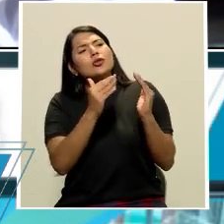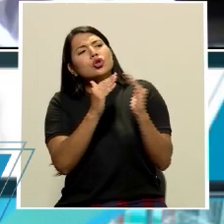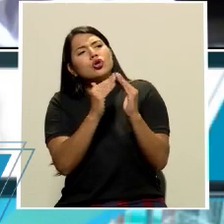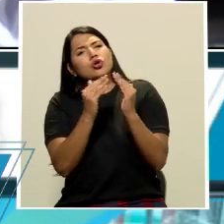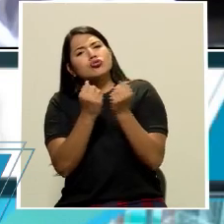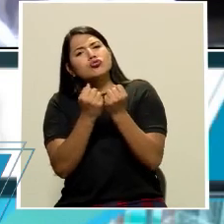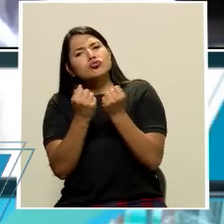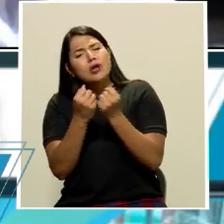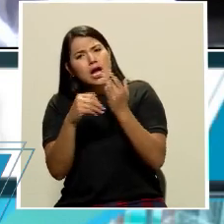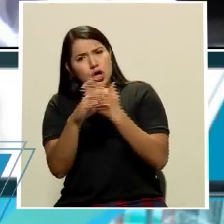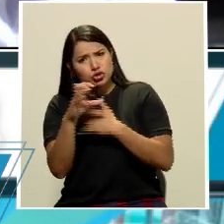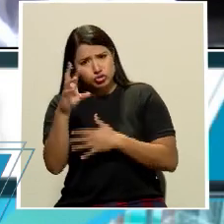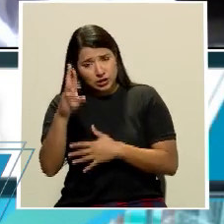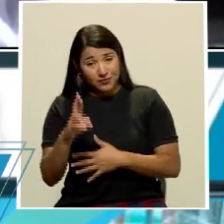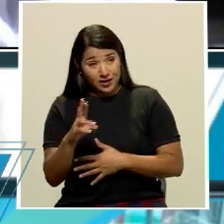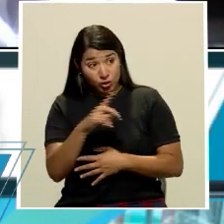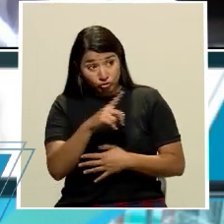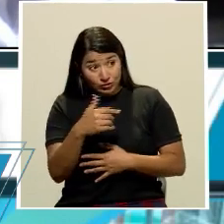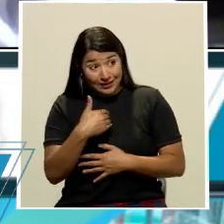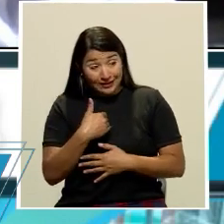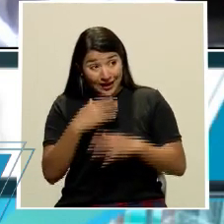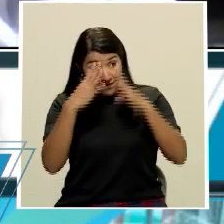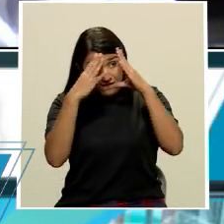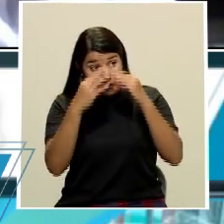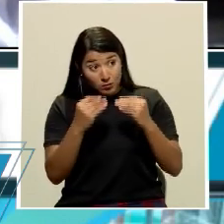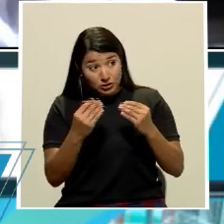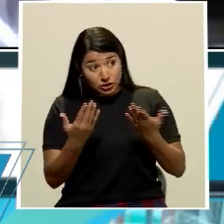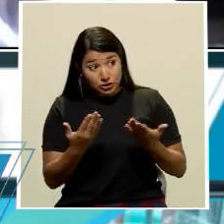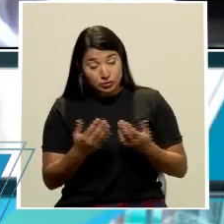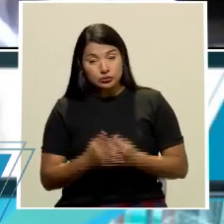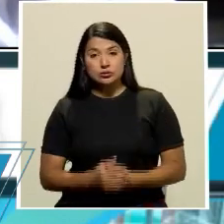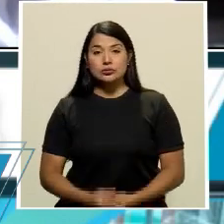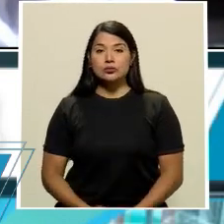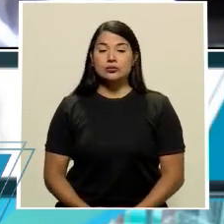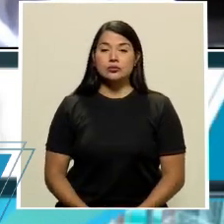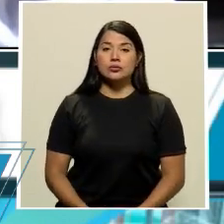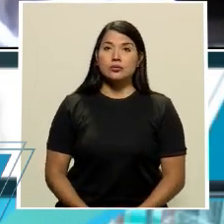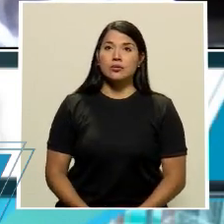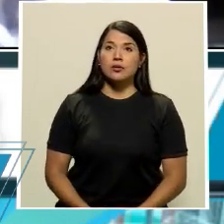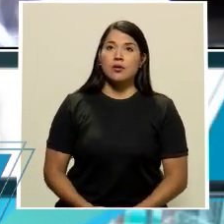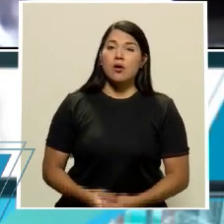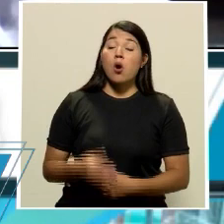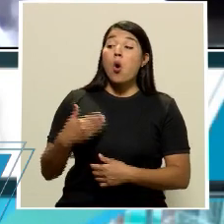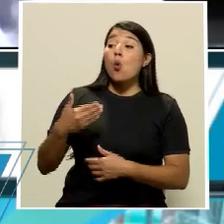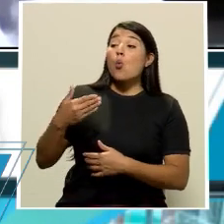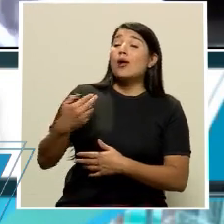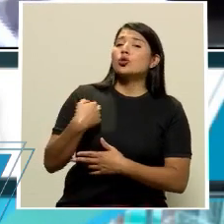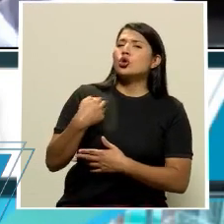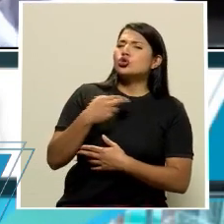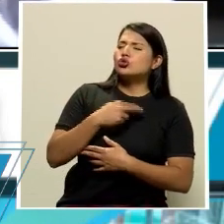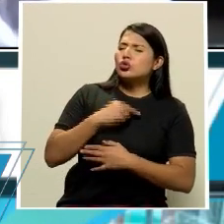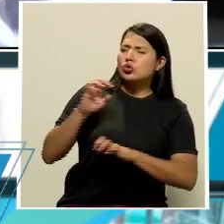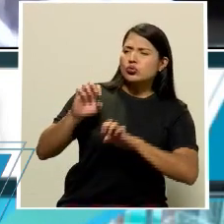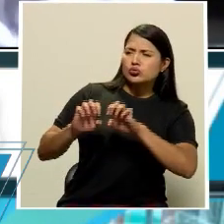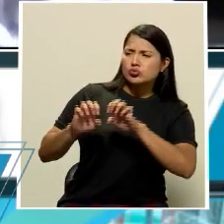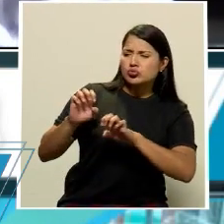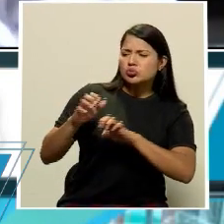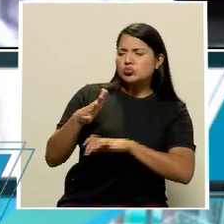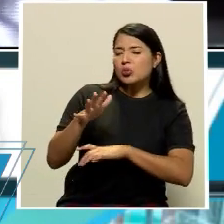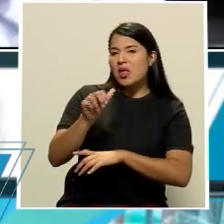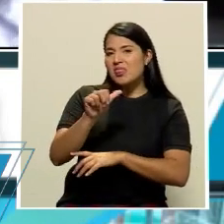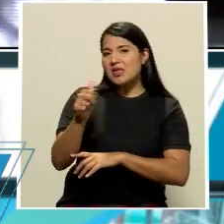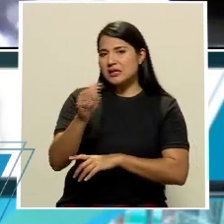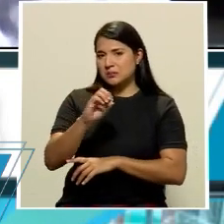daría? ¿Tiene los elementos para comentarlo? En su momento, cuando lo medimos así, nos daba alrededor de